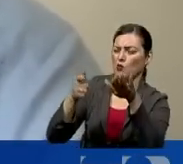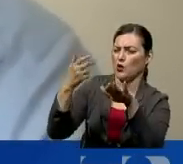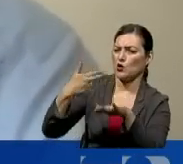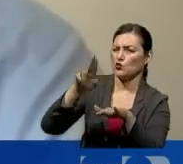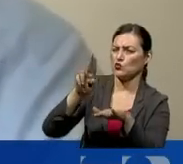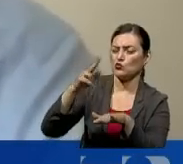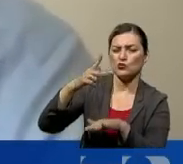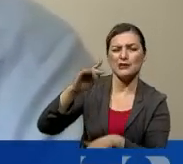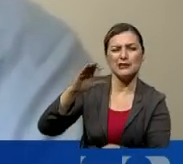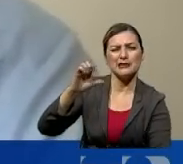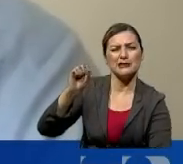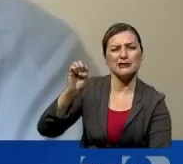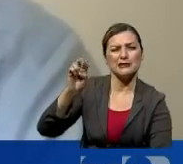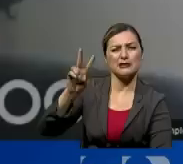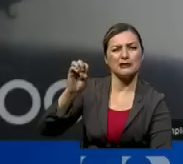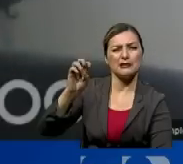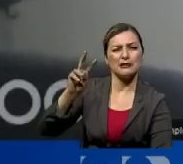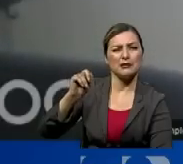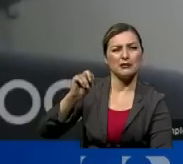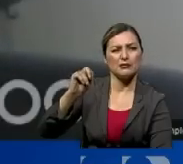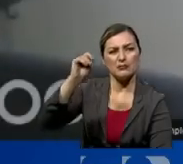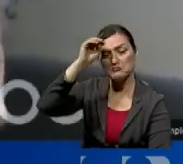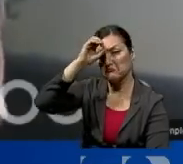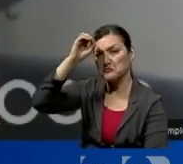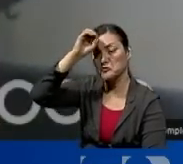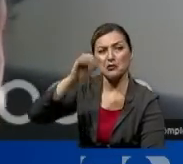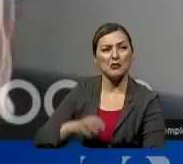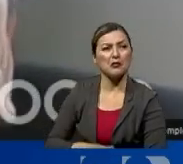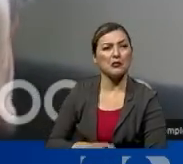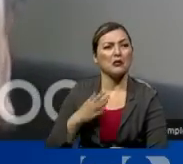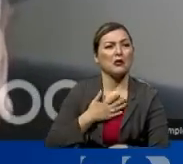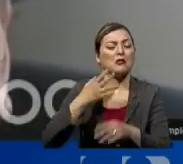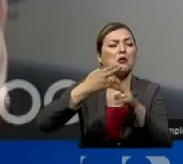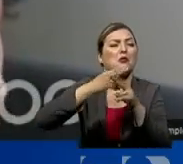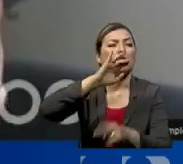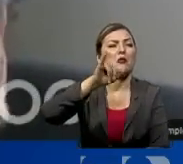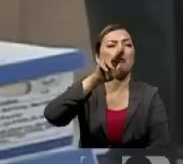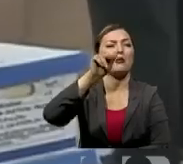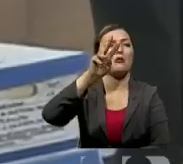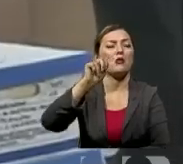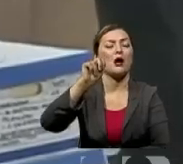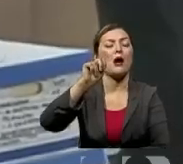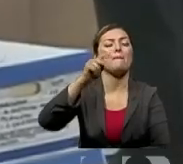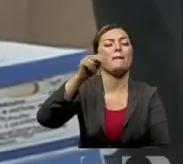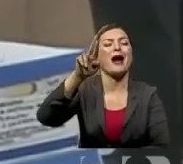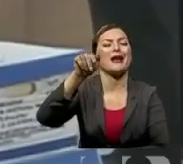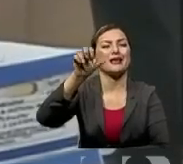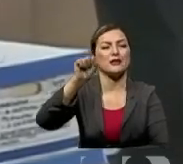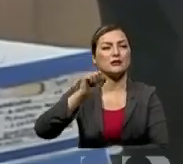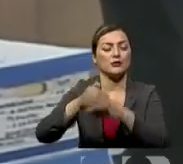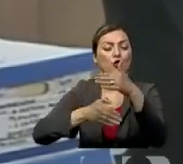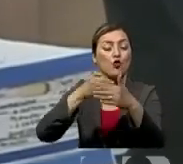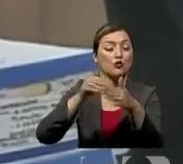Chucky7? Cuéntenos. Desconozco. Mi nombre son Juan Aurelio Paredes Fernández. El proceso por